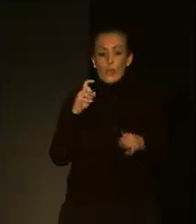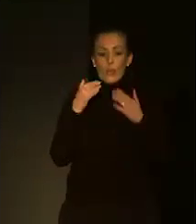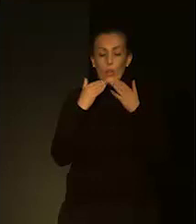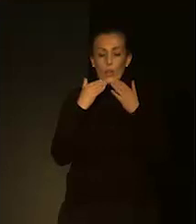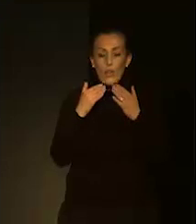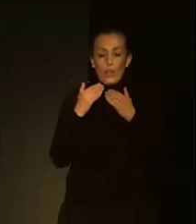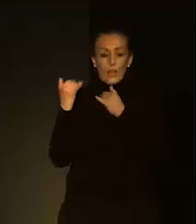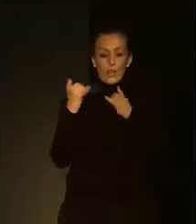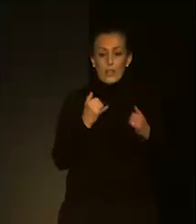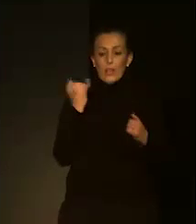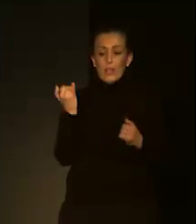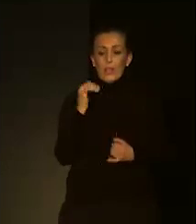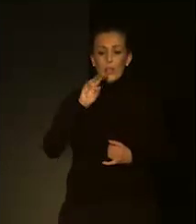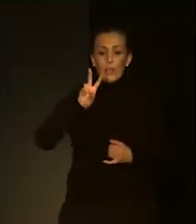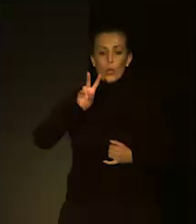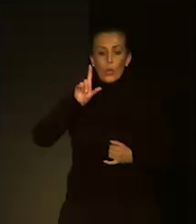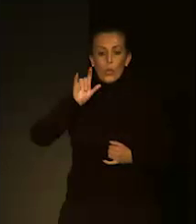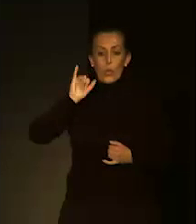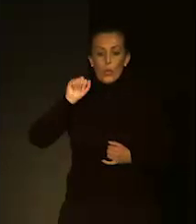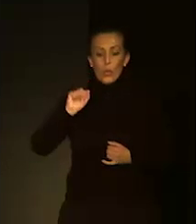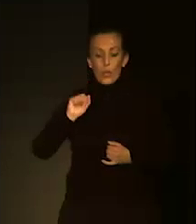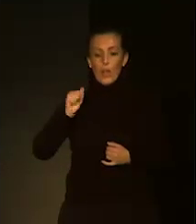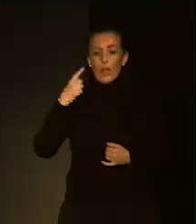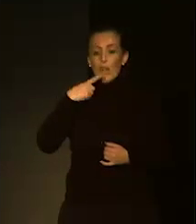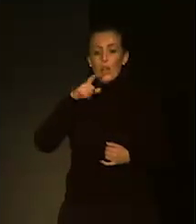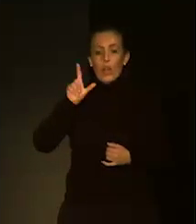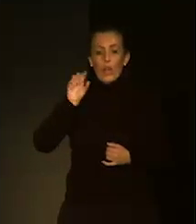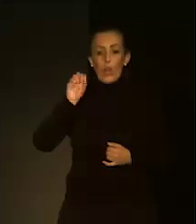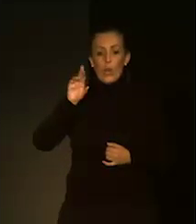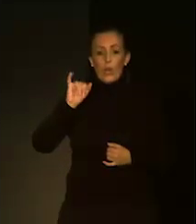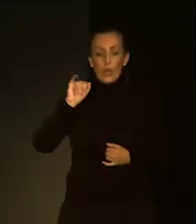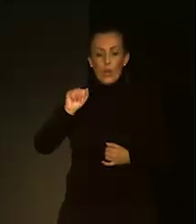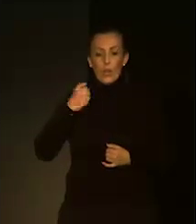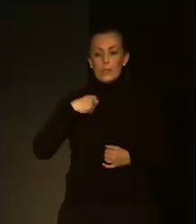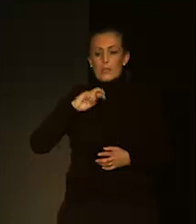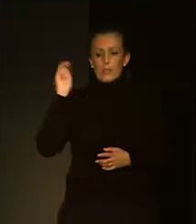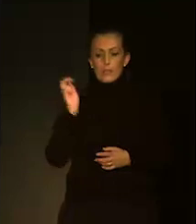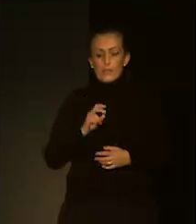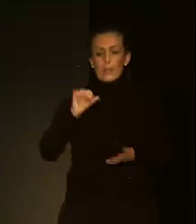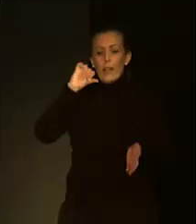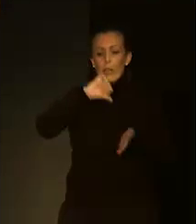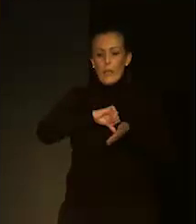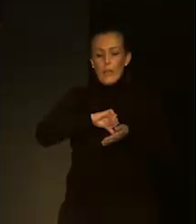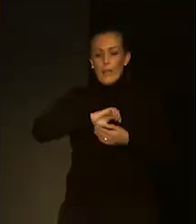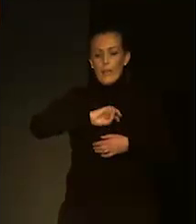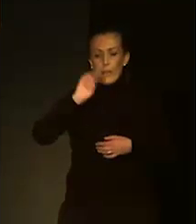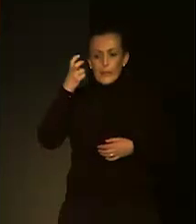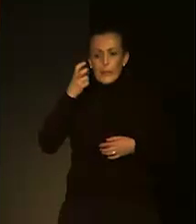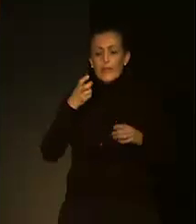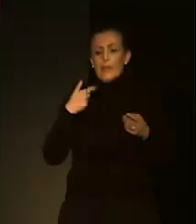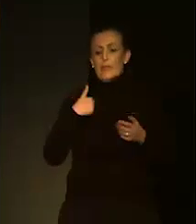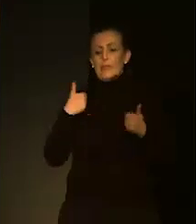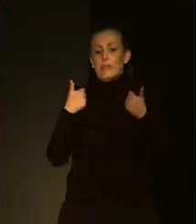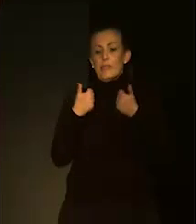a la llegada de julia y dorian que venían de una larga experiencia en medellín a partir del momento en el que empiezan a